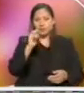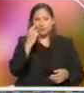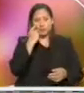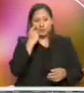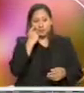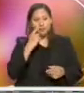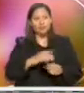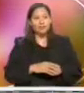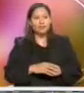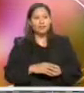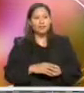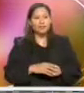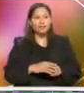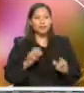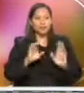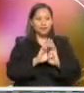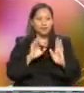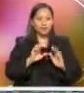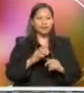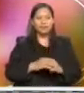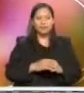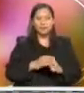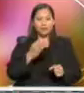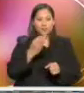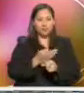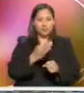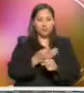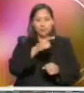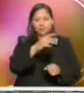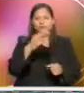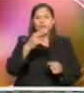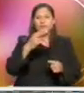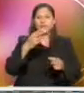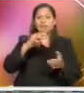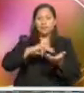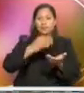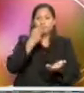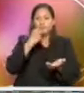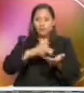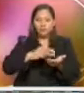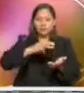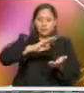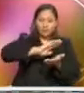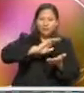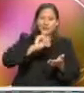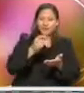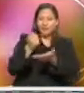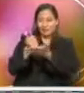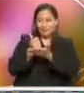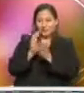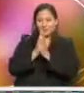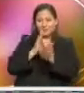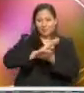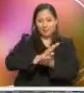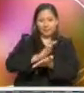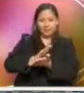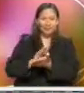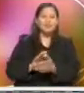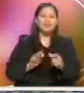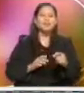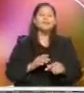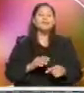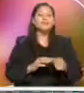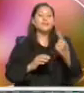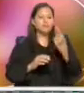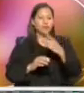poder lograr. Hay uno. ¿Sí? Te voy a pasar de una vez el tenedor para que seguirte explotando aquí. De hecho, por favor, Hay uno chef. muy bueno que